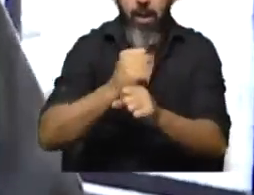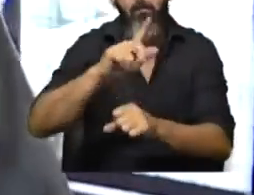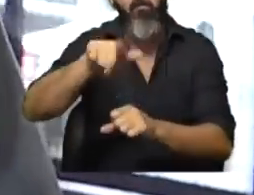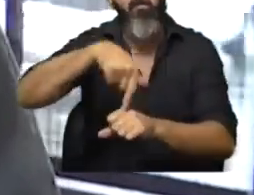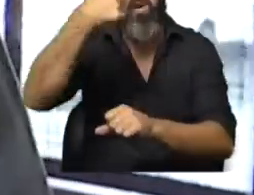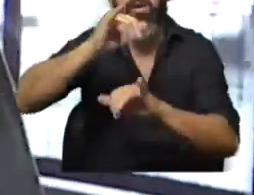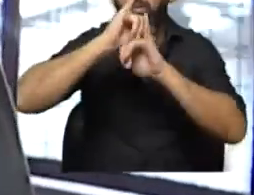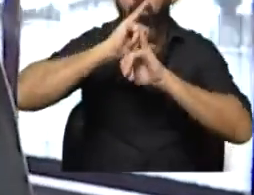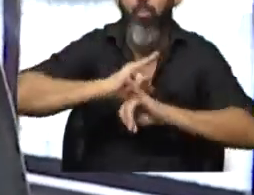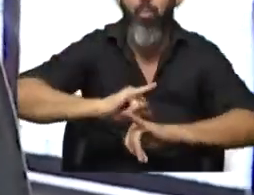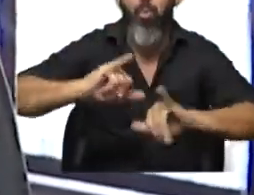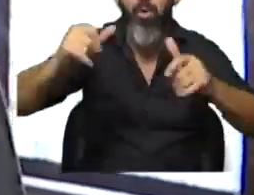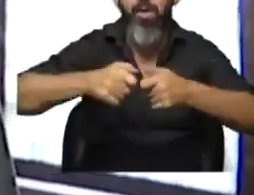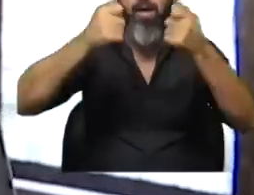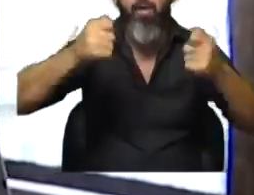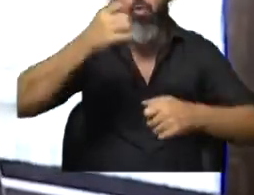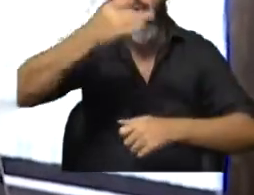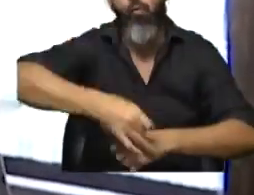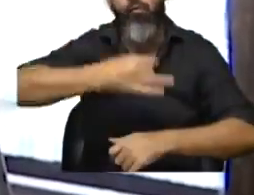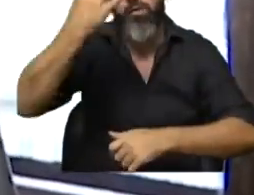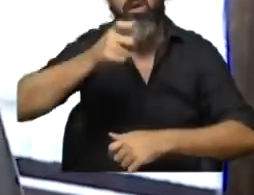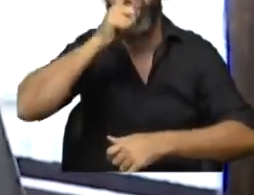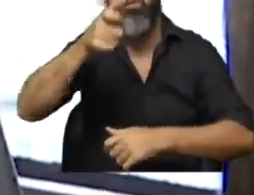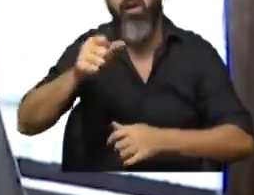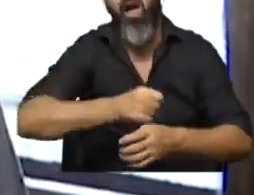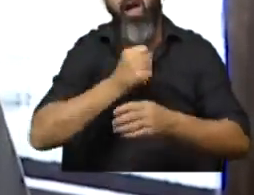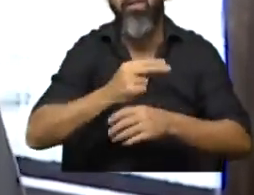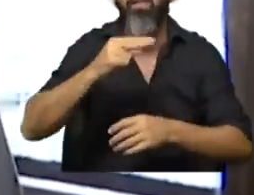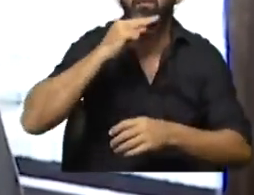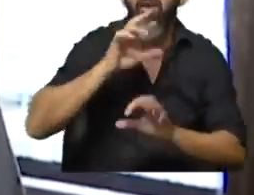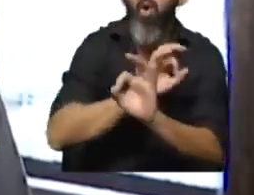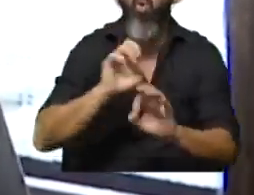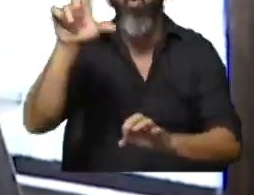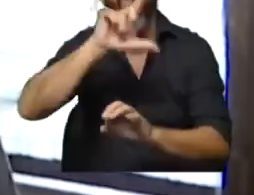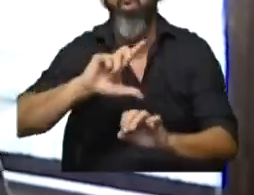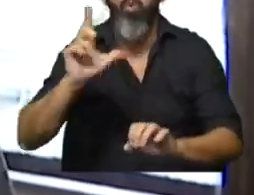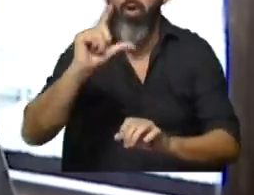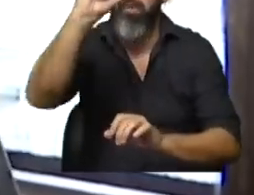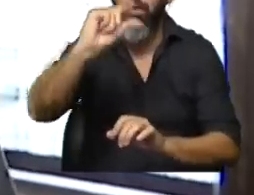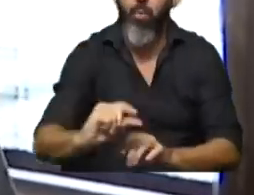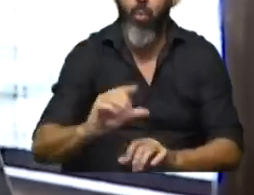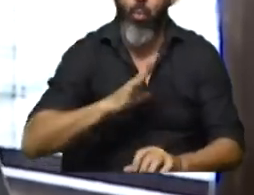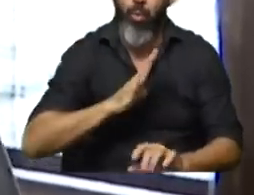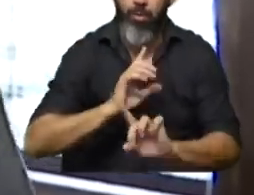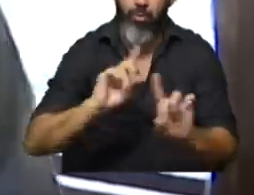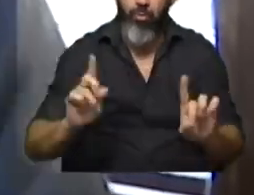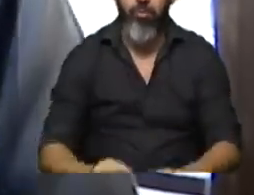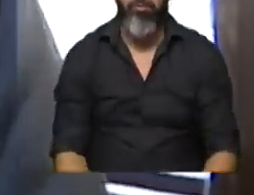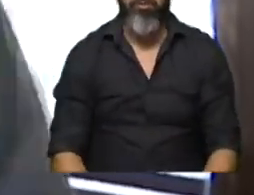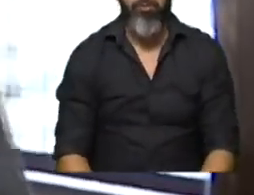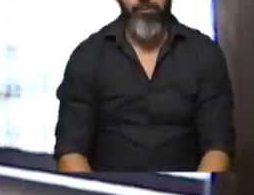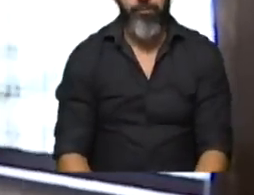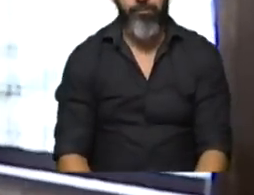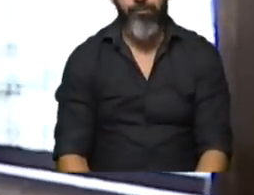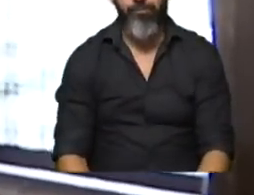saldrá publicado en el diario oficial quiere decir que hasta el viernes o lunes no va a llegar a ningún comercio Son nuevos